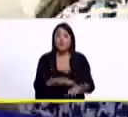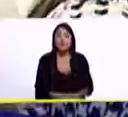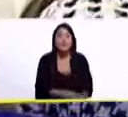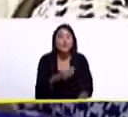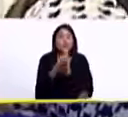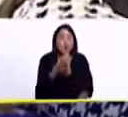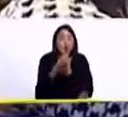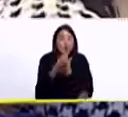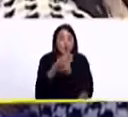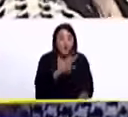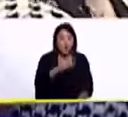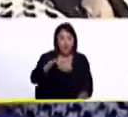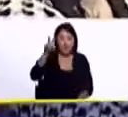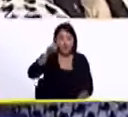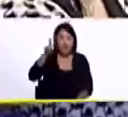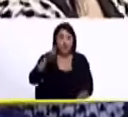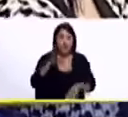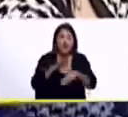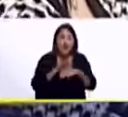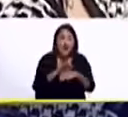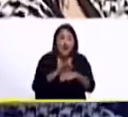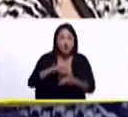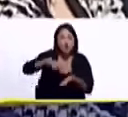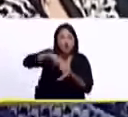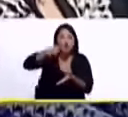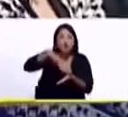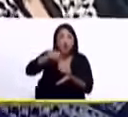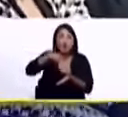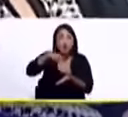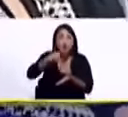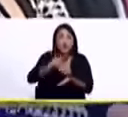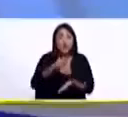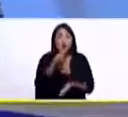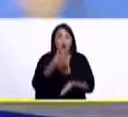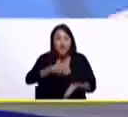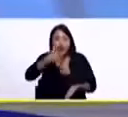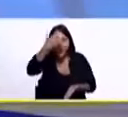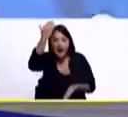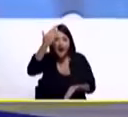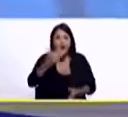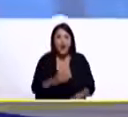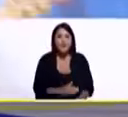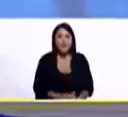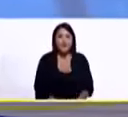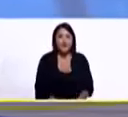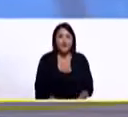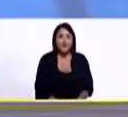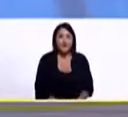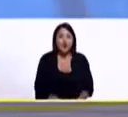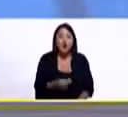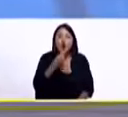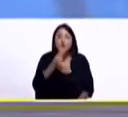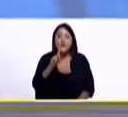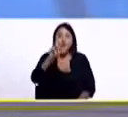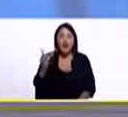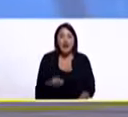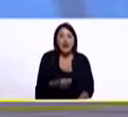comida criolla, carne, sushi, comida árabe, ¿qué más? Comida italiana,